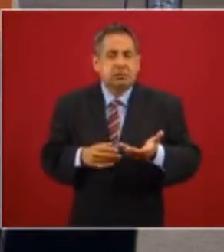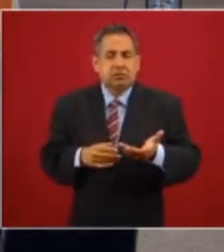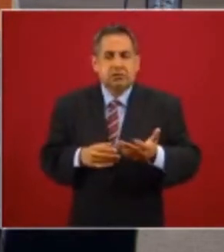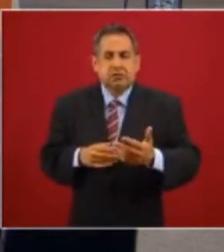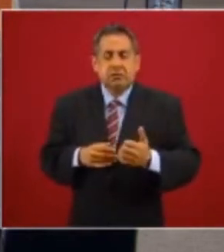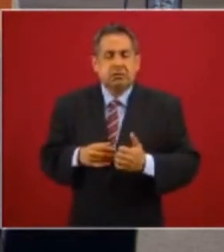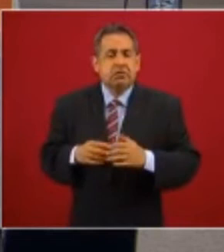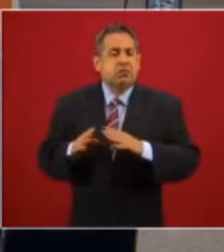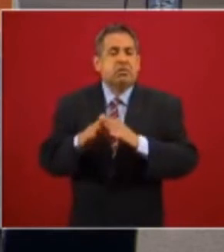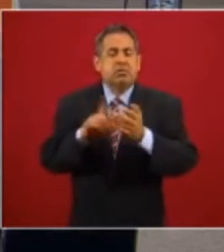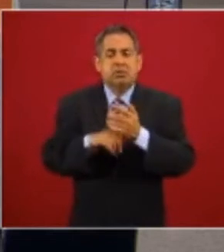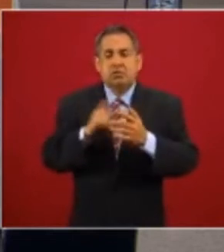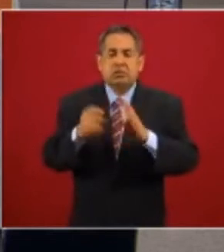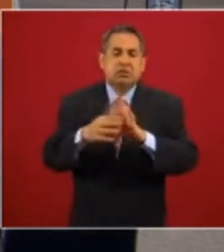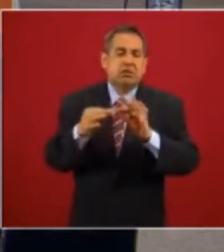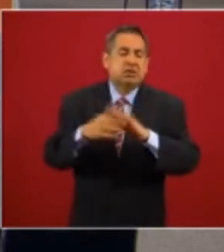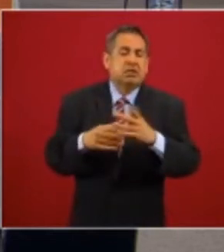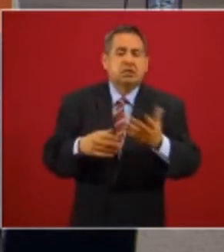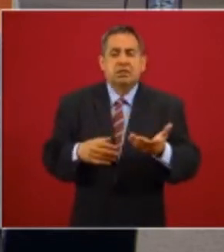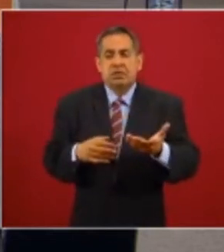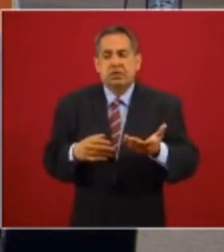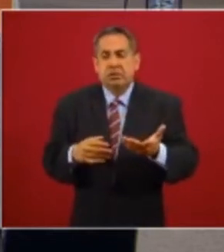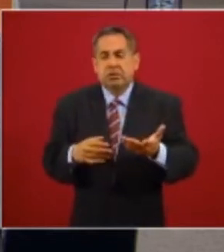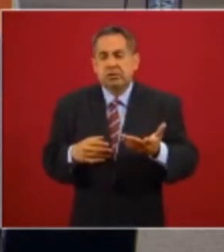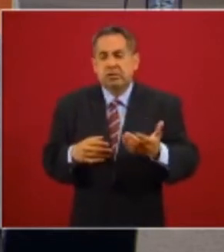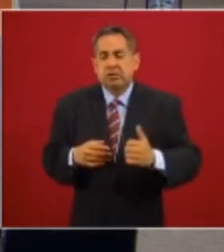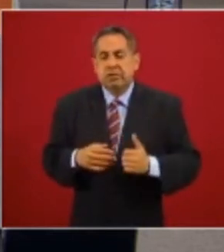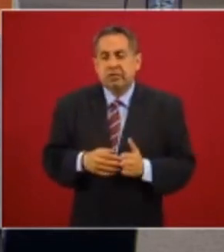estamos hablando de